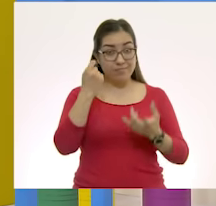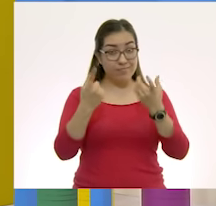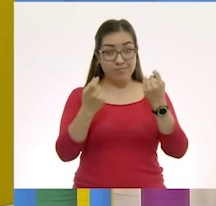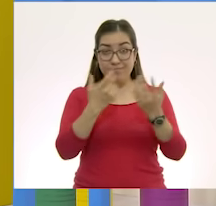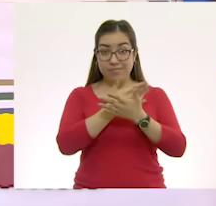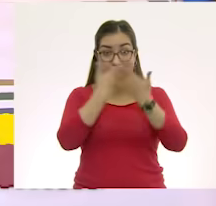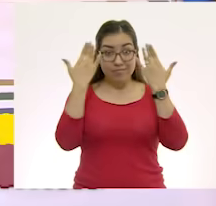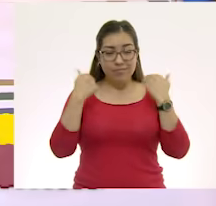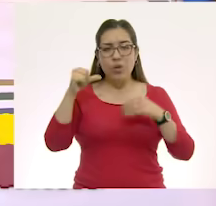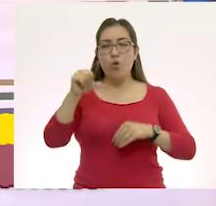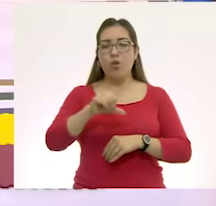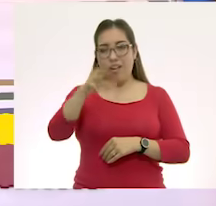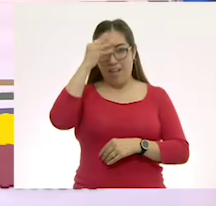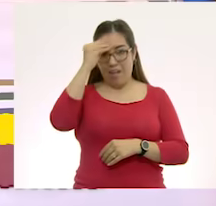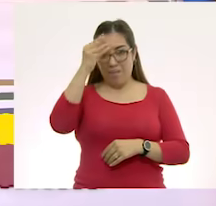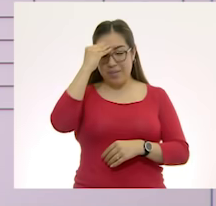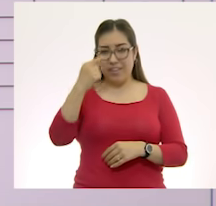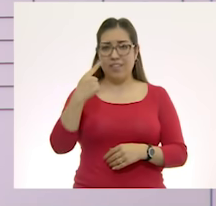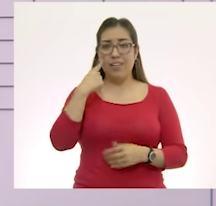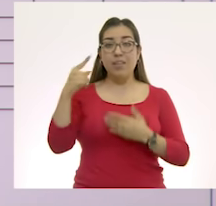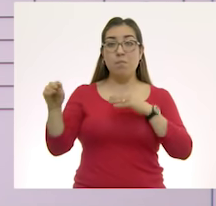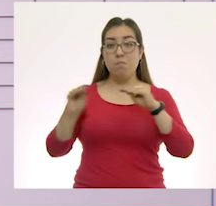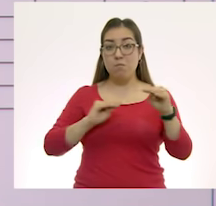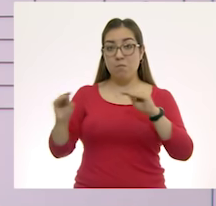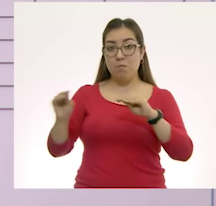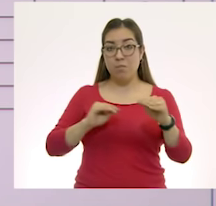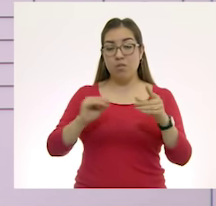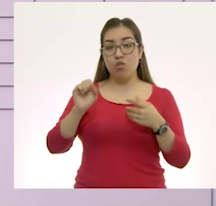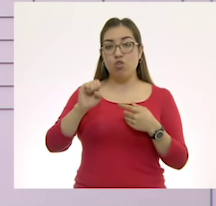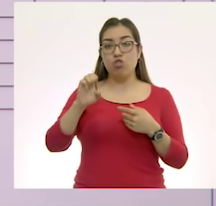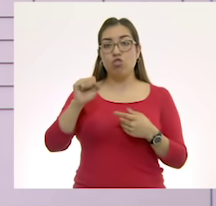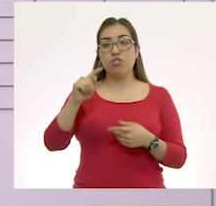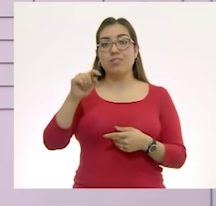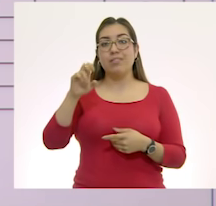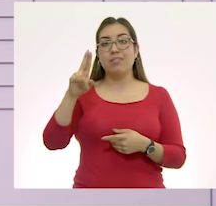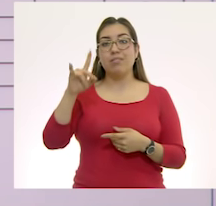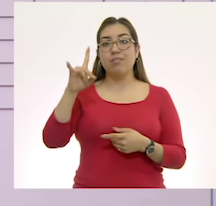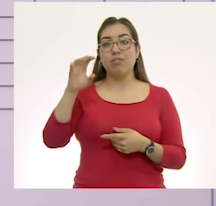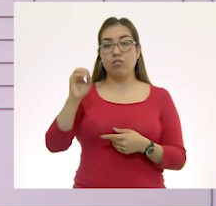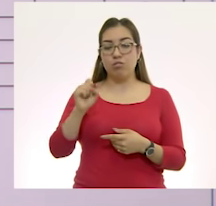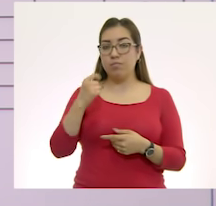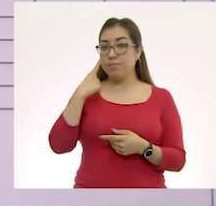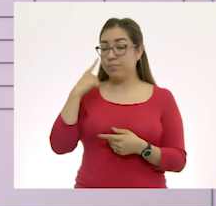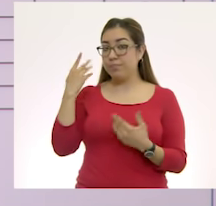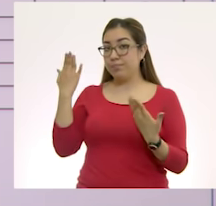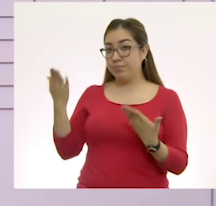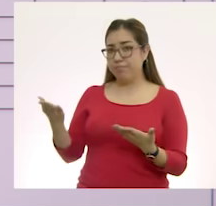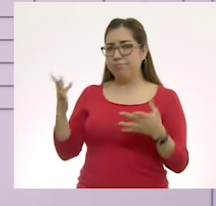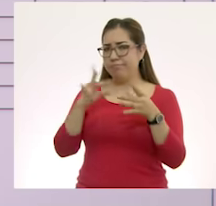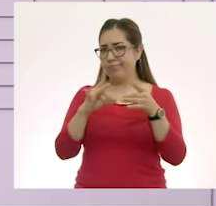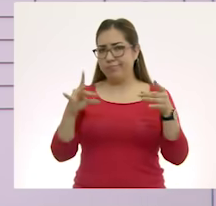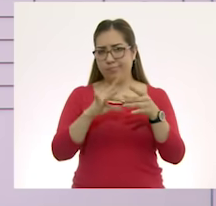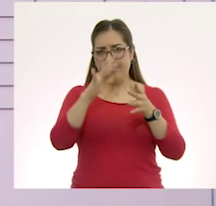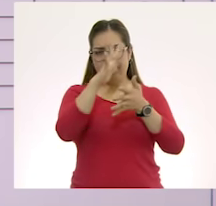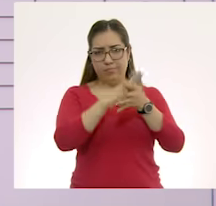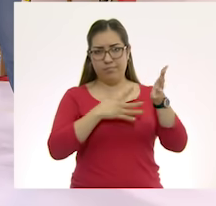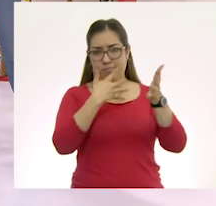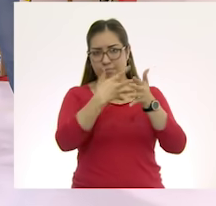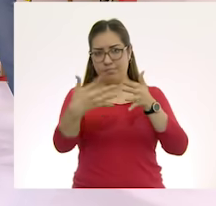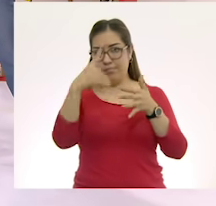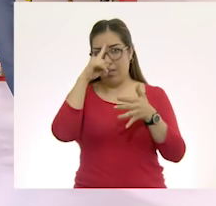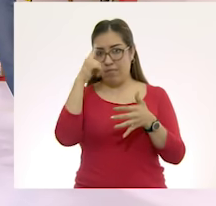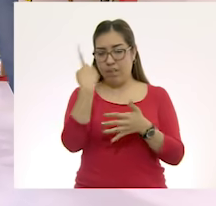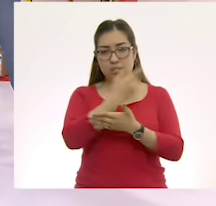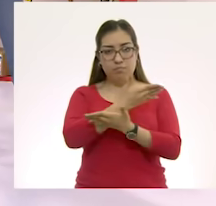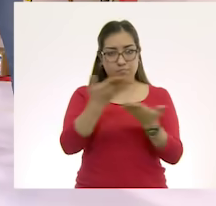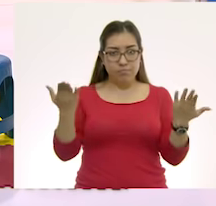van a aprender. Tenemos movimientos sostenidos y donde voy a explicarles en esta tablita muy práctica para todos ustedes y para todos